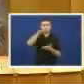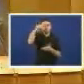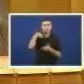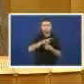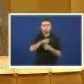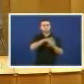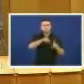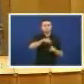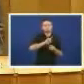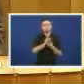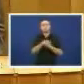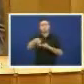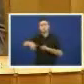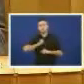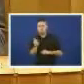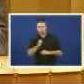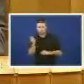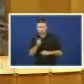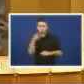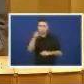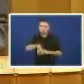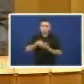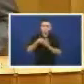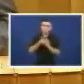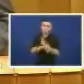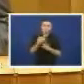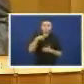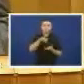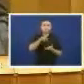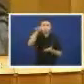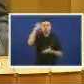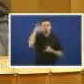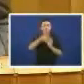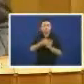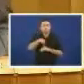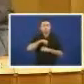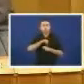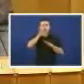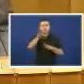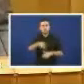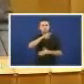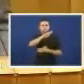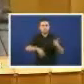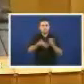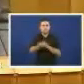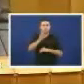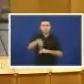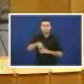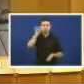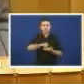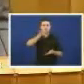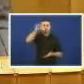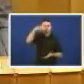mudanza que pasa fundamentalmente por poñer a cidade da cultura ao servicio de Galiza como nación cultural ao servicio da